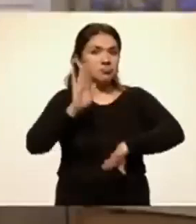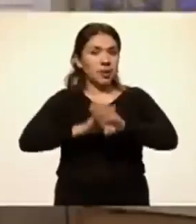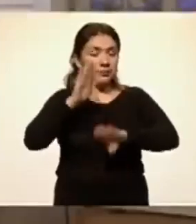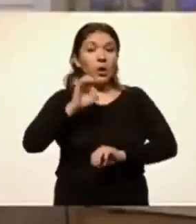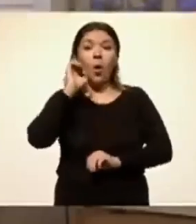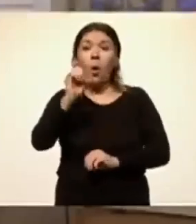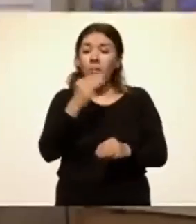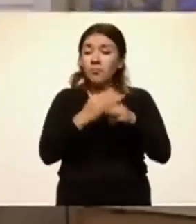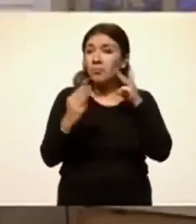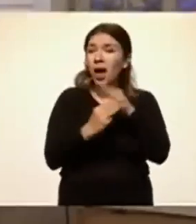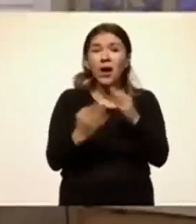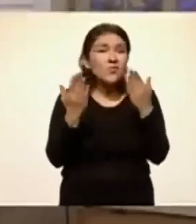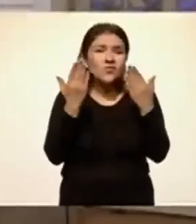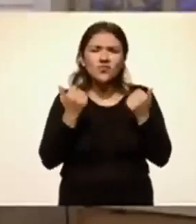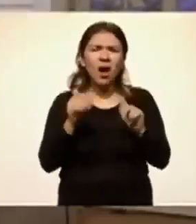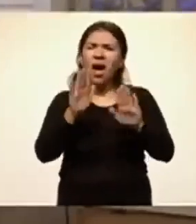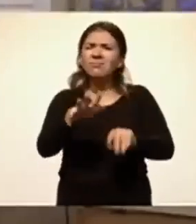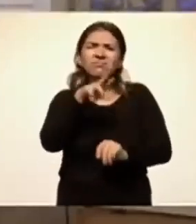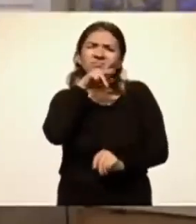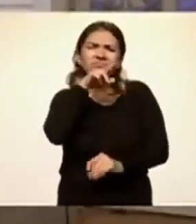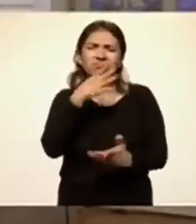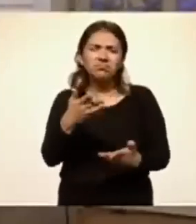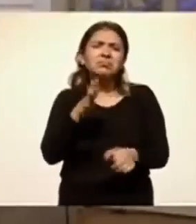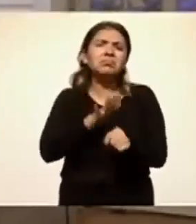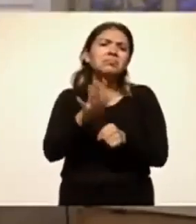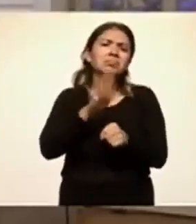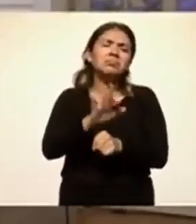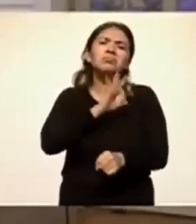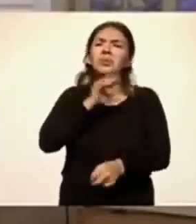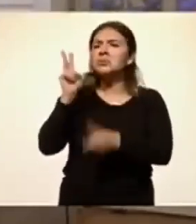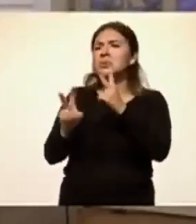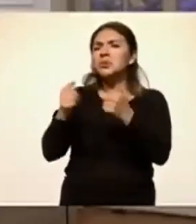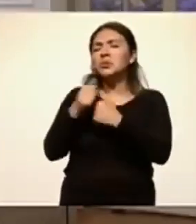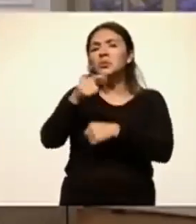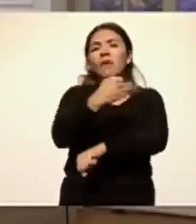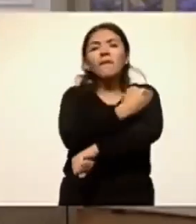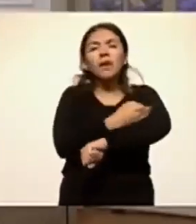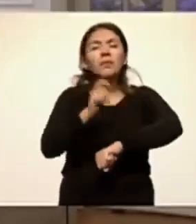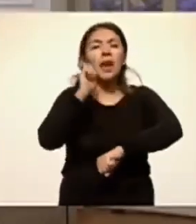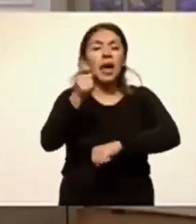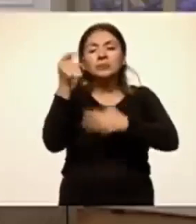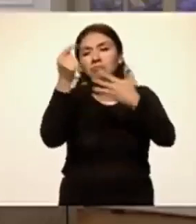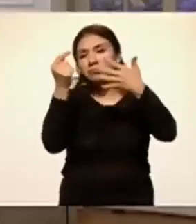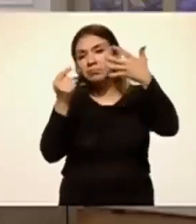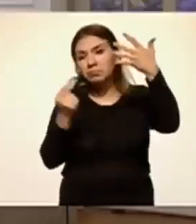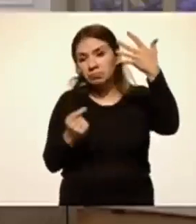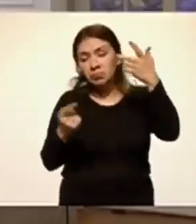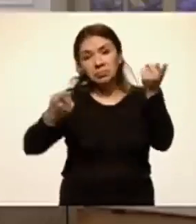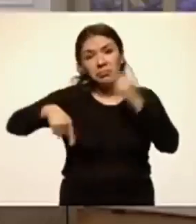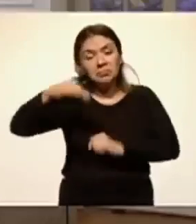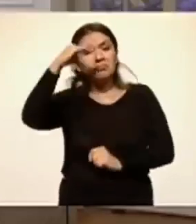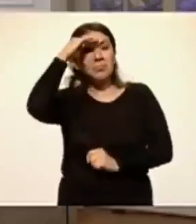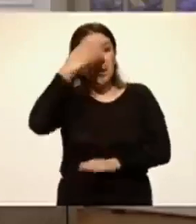Si no cuentas con estos materiales, no te preocupes. En cualquier caso, platica con tu familia sobre lo que aprendiste.